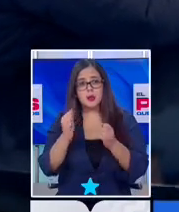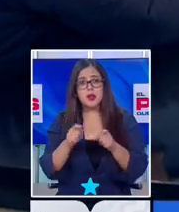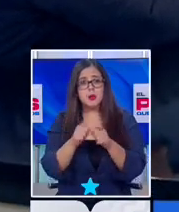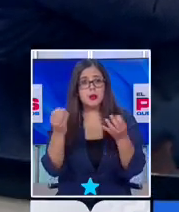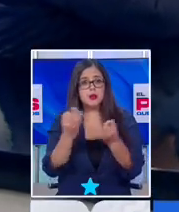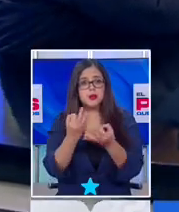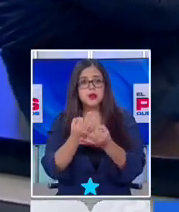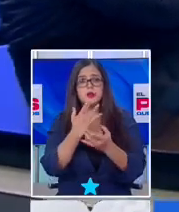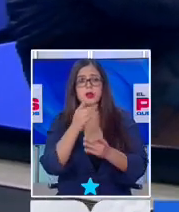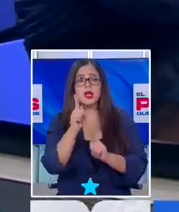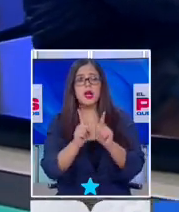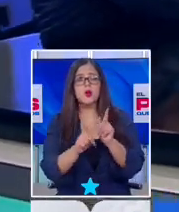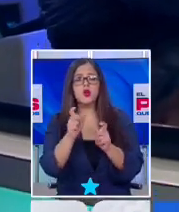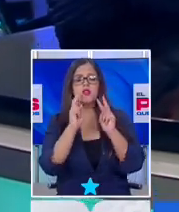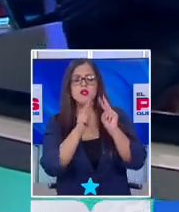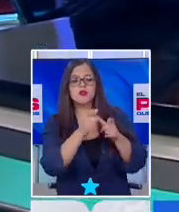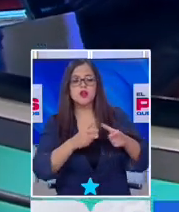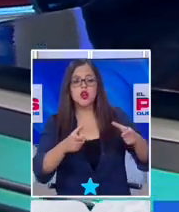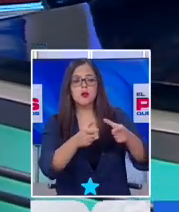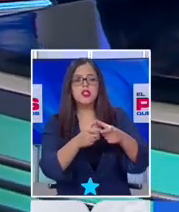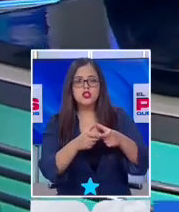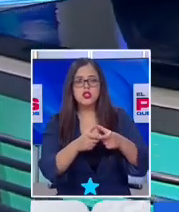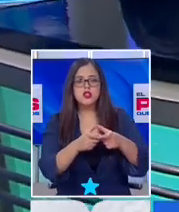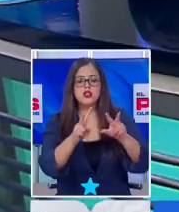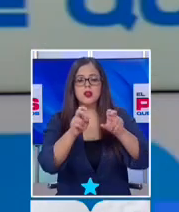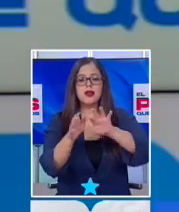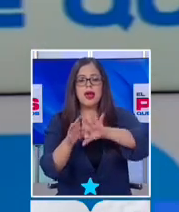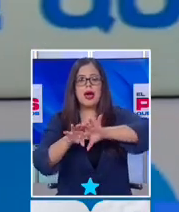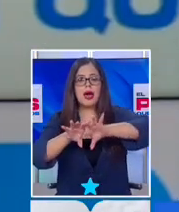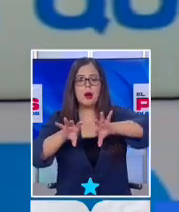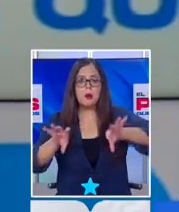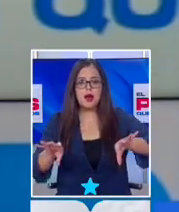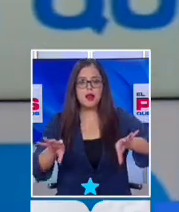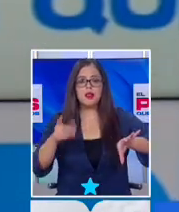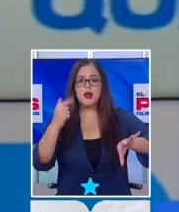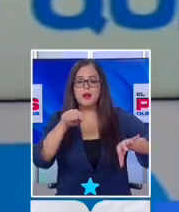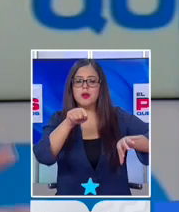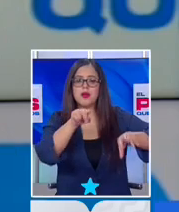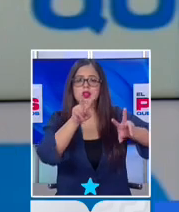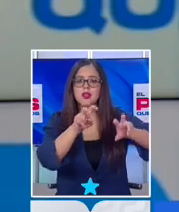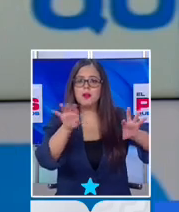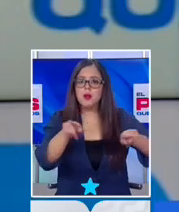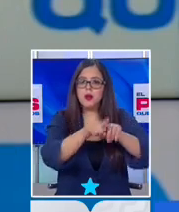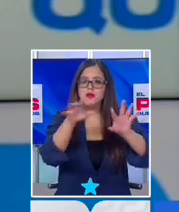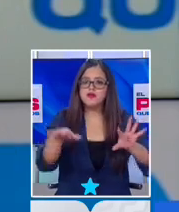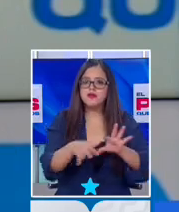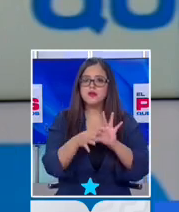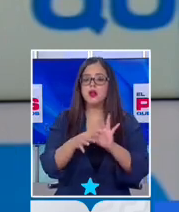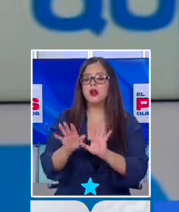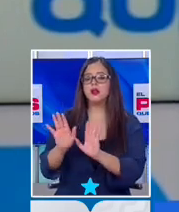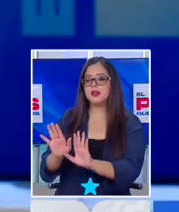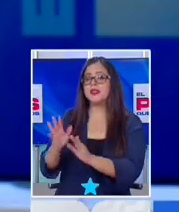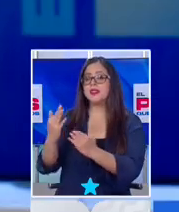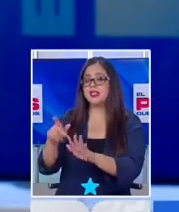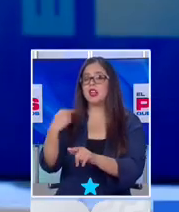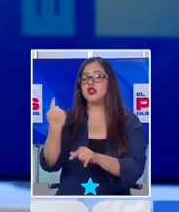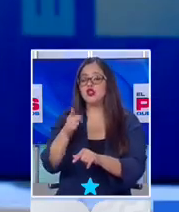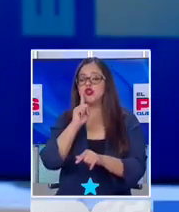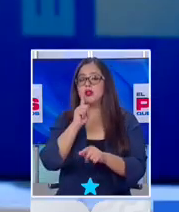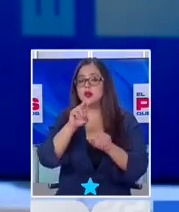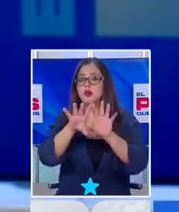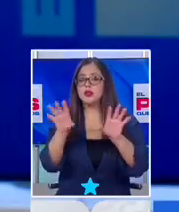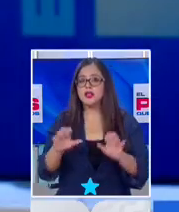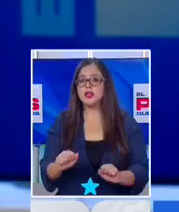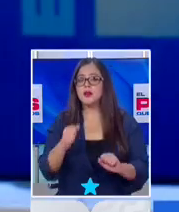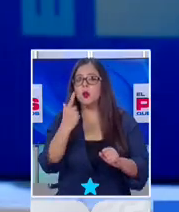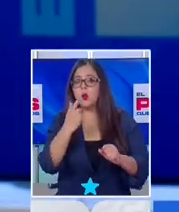hasta ahora muchos ven las comisiones como entes totalmente autónomos pero que son temas totalmente y no nos fíjate que nosotros ya tenemos instaurado un sistema